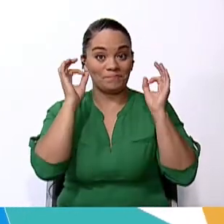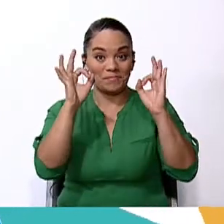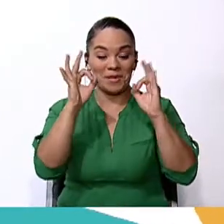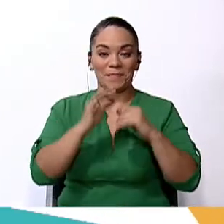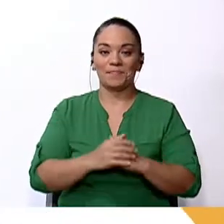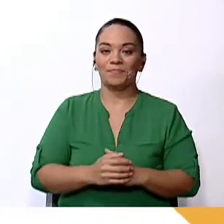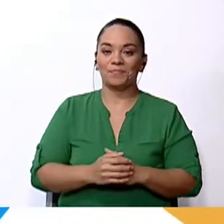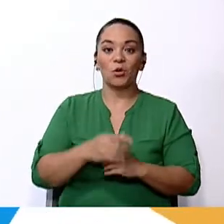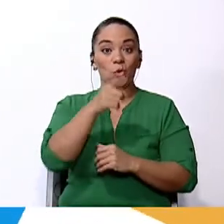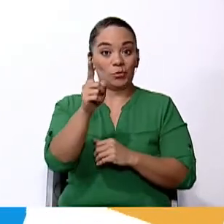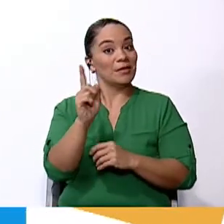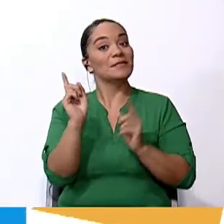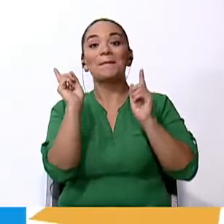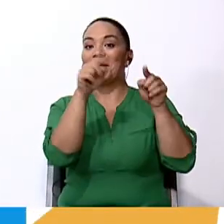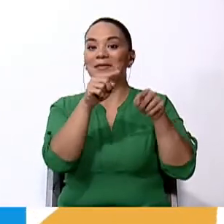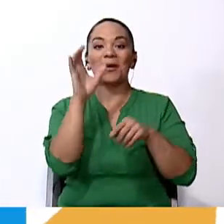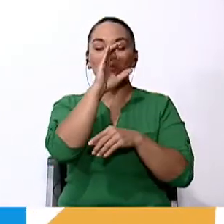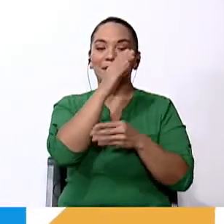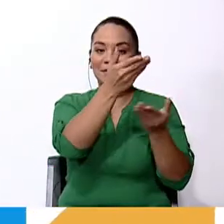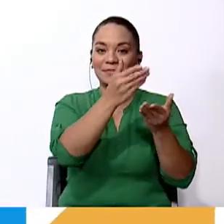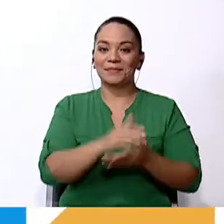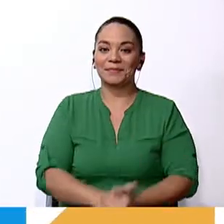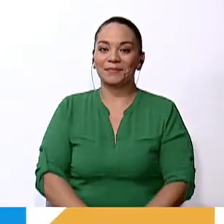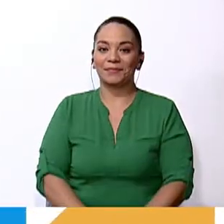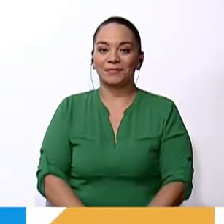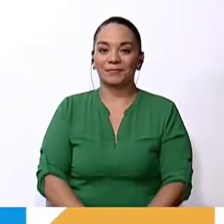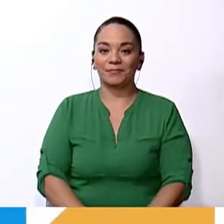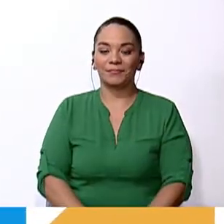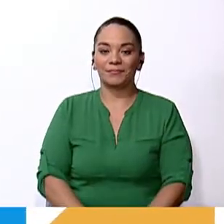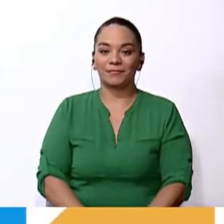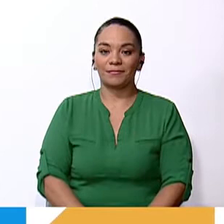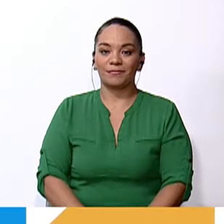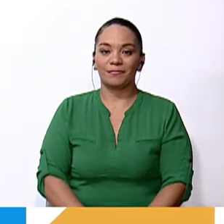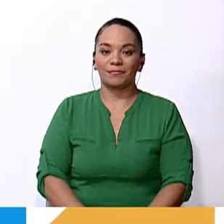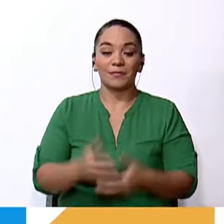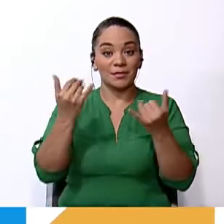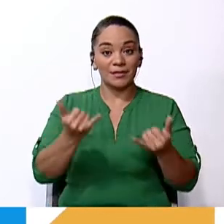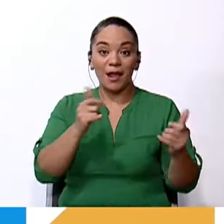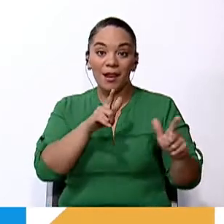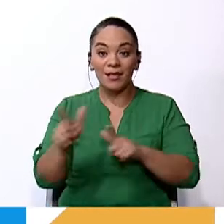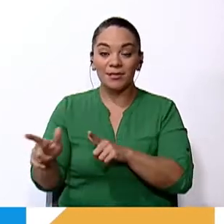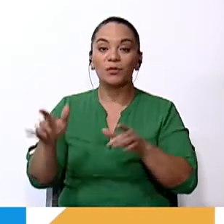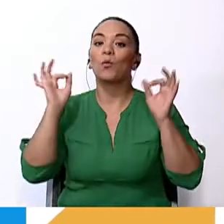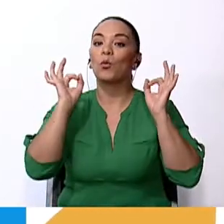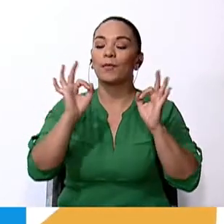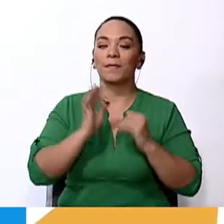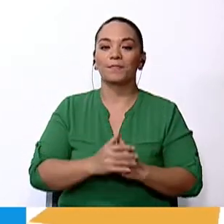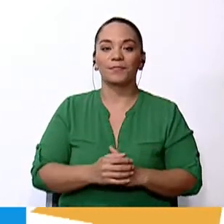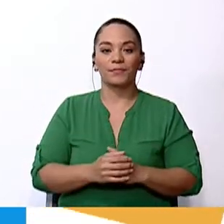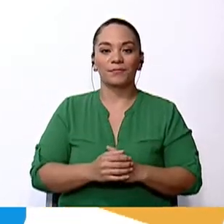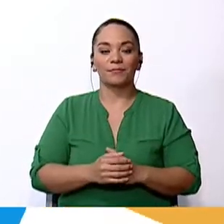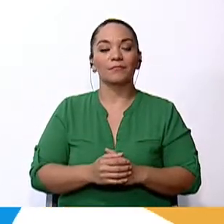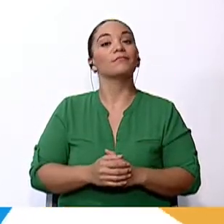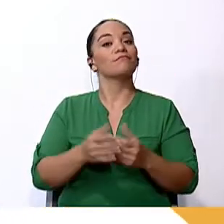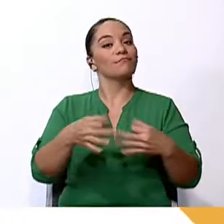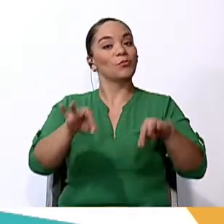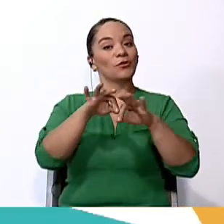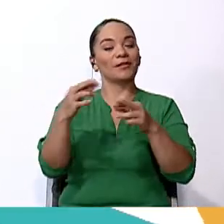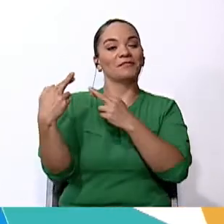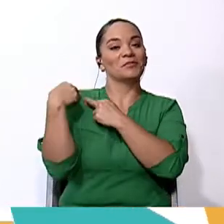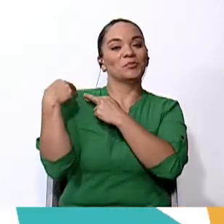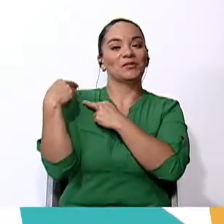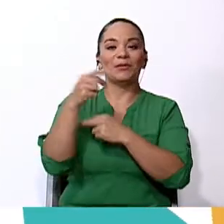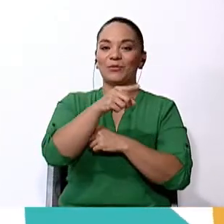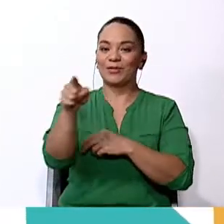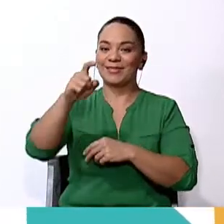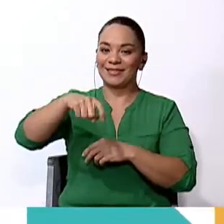doy un momentito para que lo busquen. ¡Ya lo tienen! ¡Muy bien! Esa responsabilidad es la que